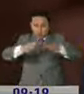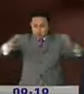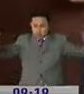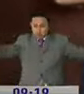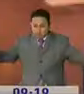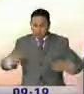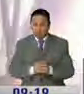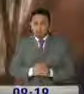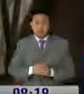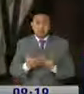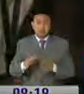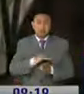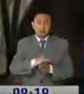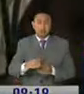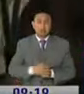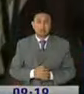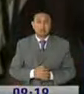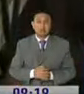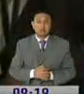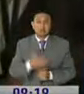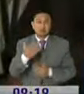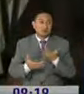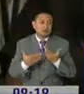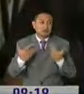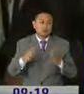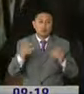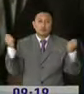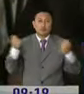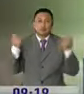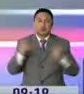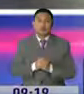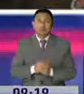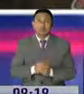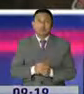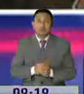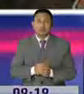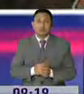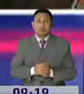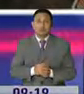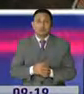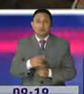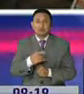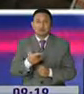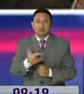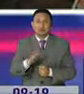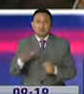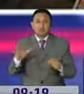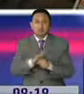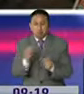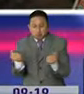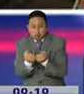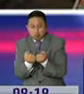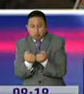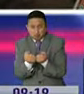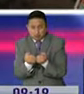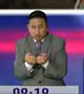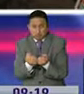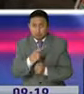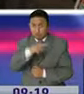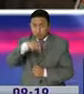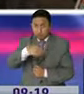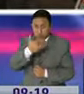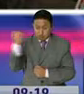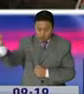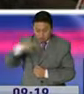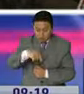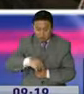una invitación. Es que hay alguna fundación que no tenga, o sea, que no tenga espacio para tenerles a los animalitos, acá pueden